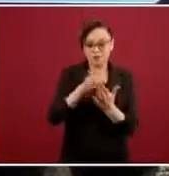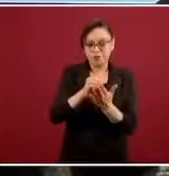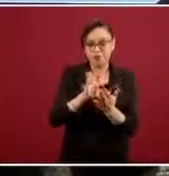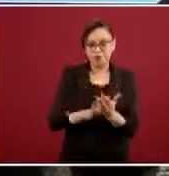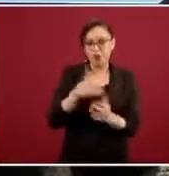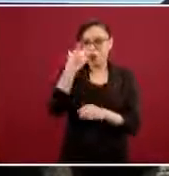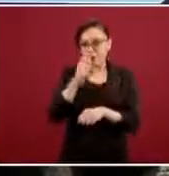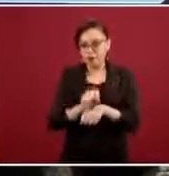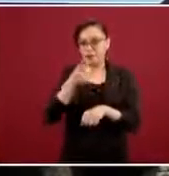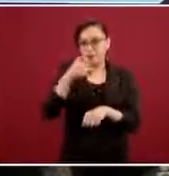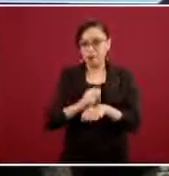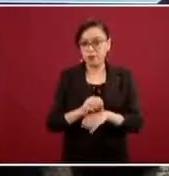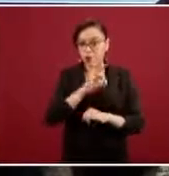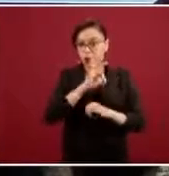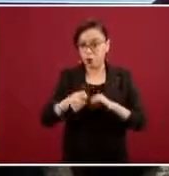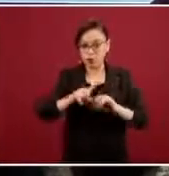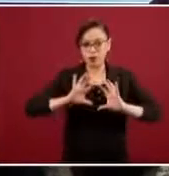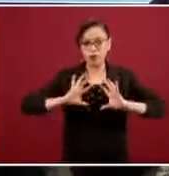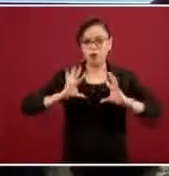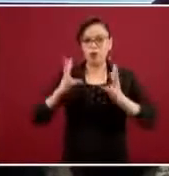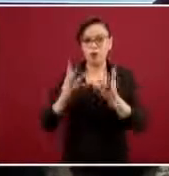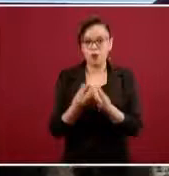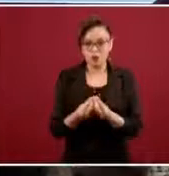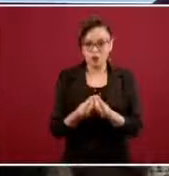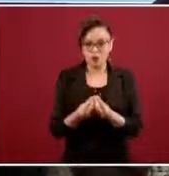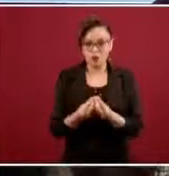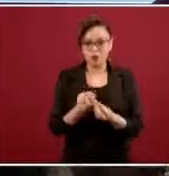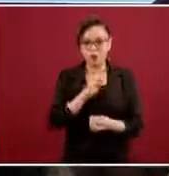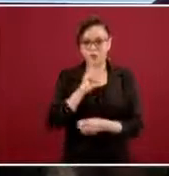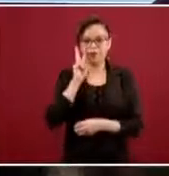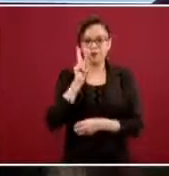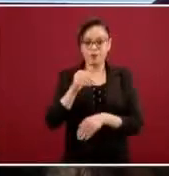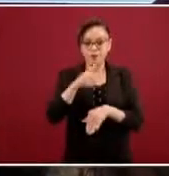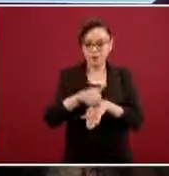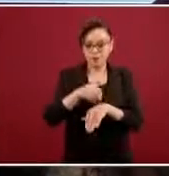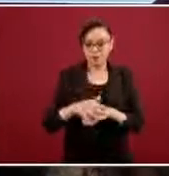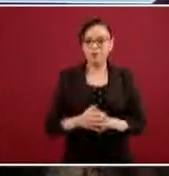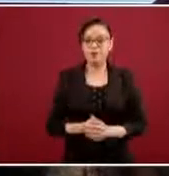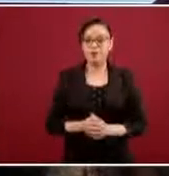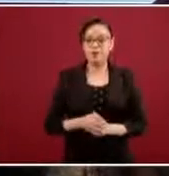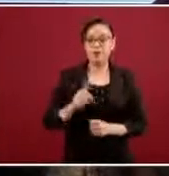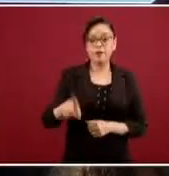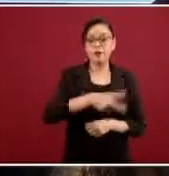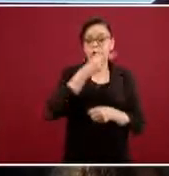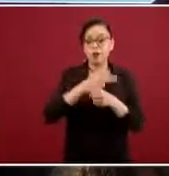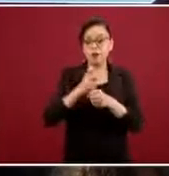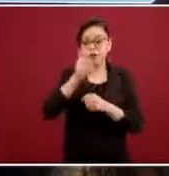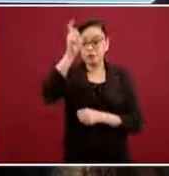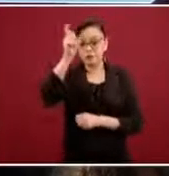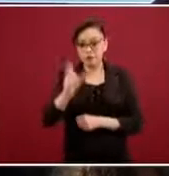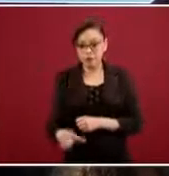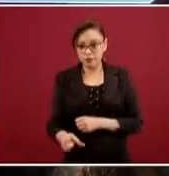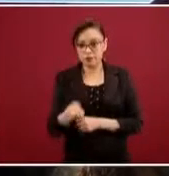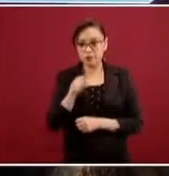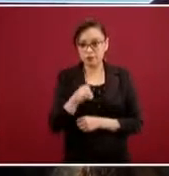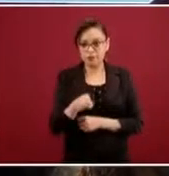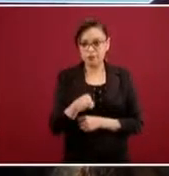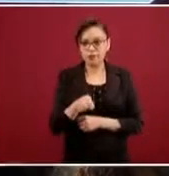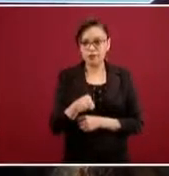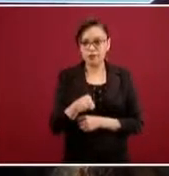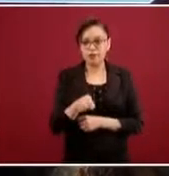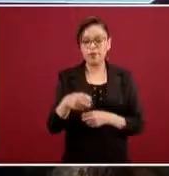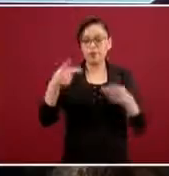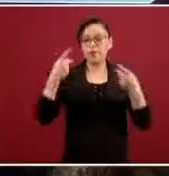total. En la segunda columna vemos de este conjunto de personas que acudieron a consulta,